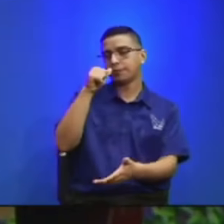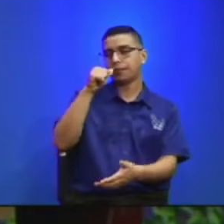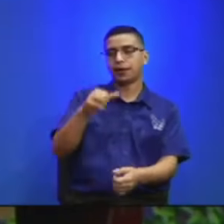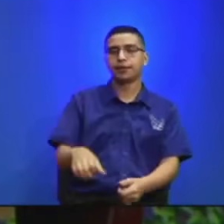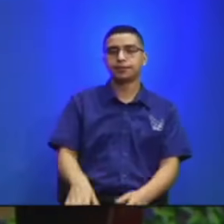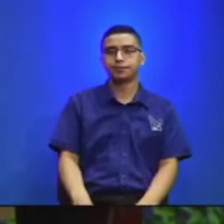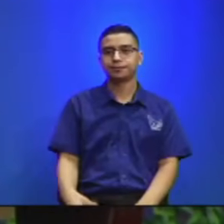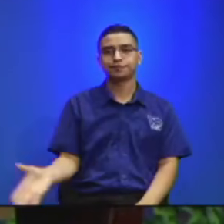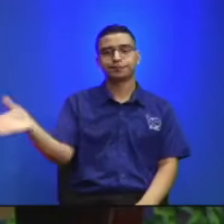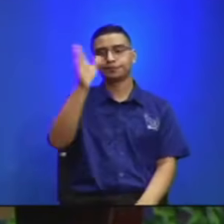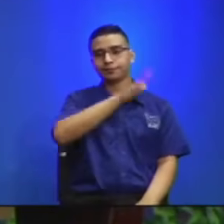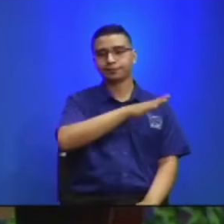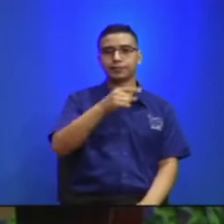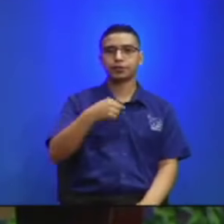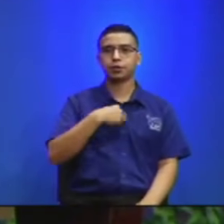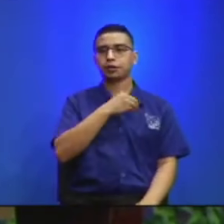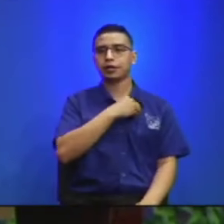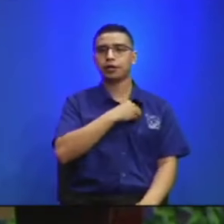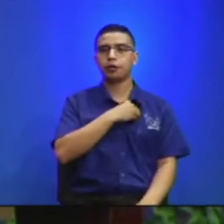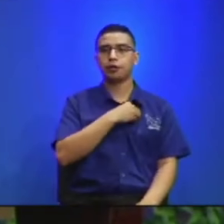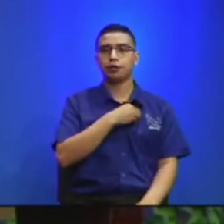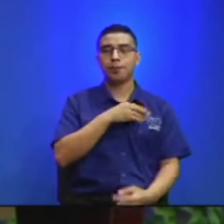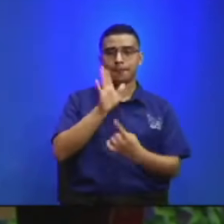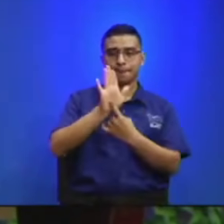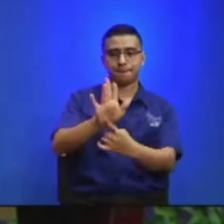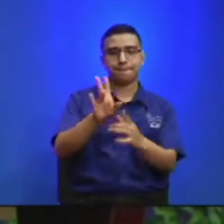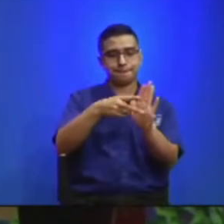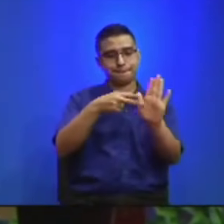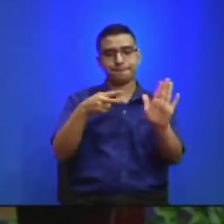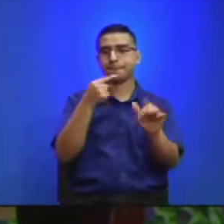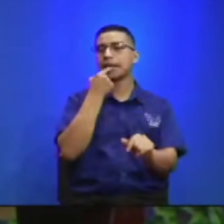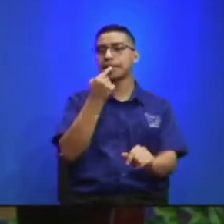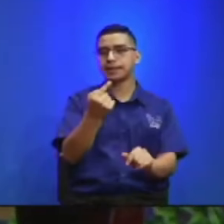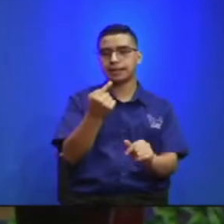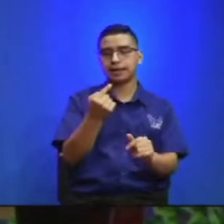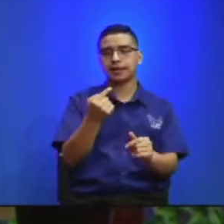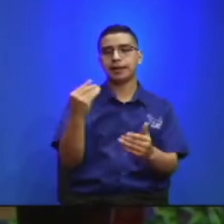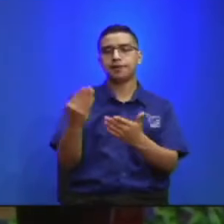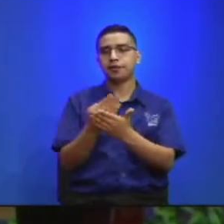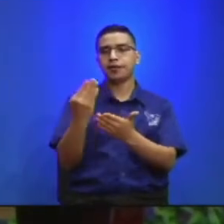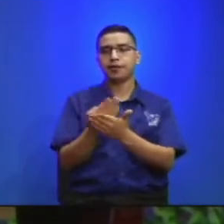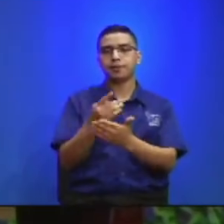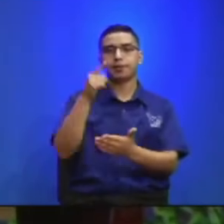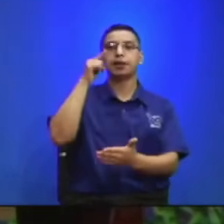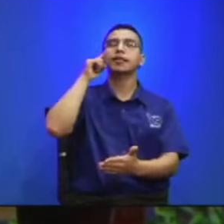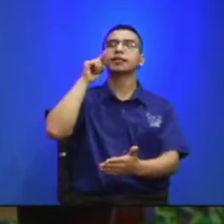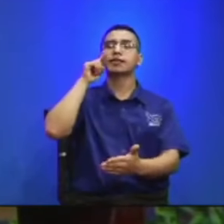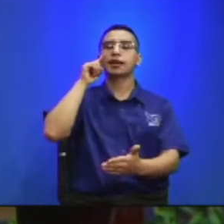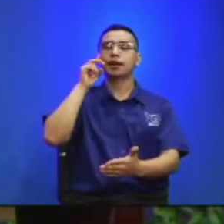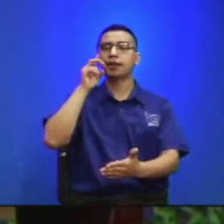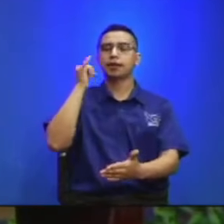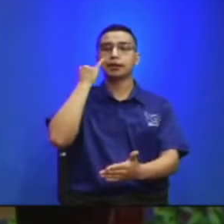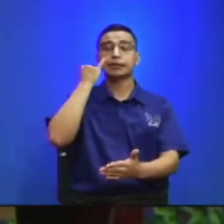entonces le quiero leer el último versículo de isaías 58 tan lindo hermano